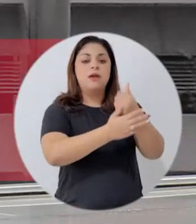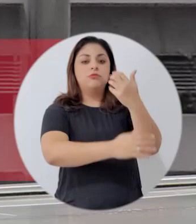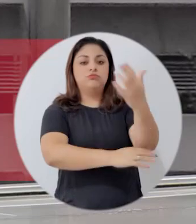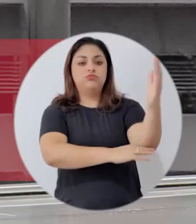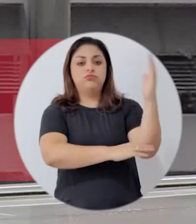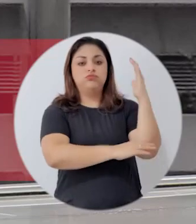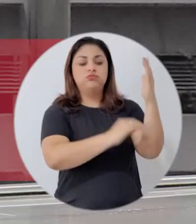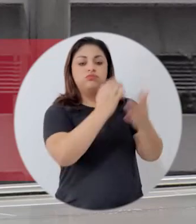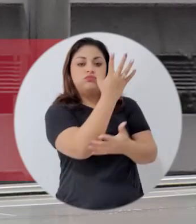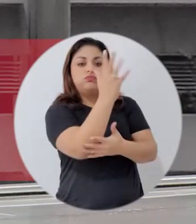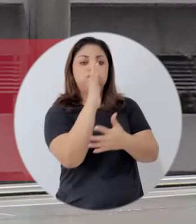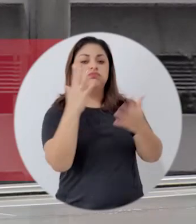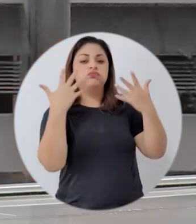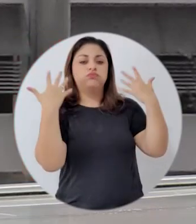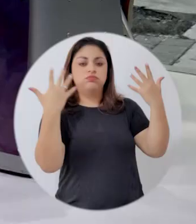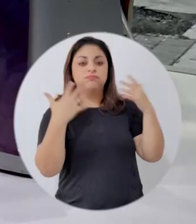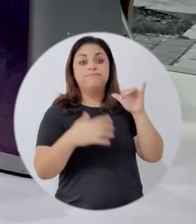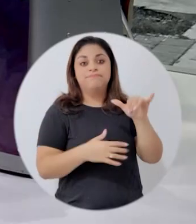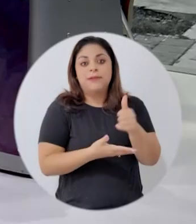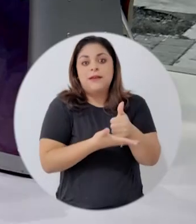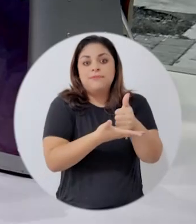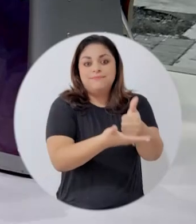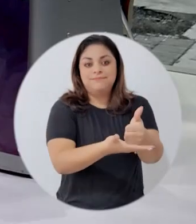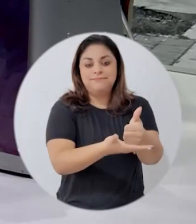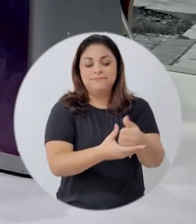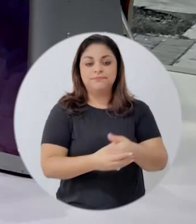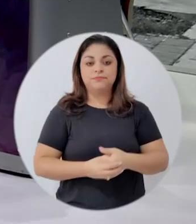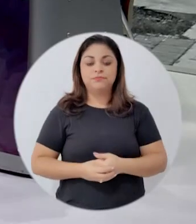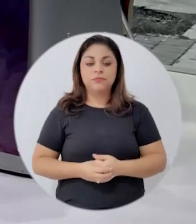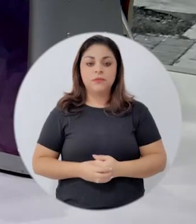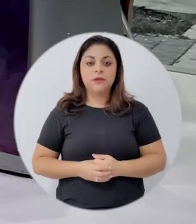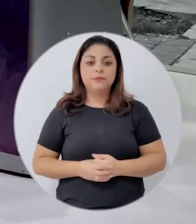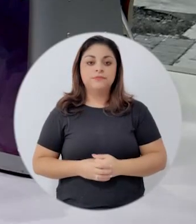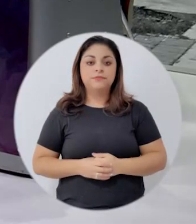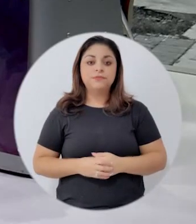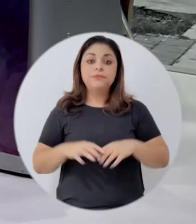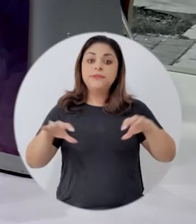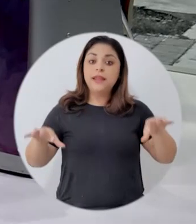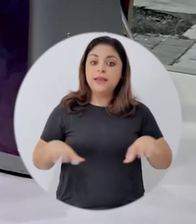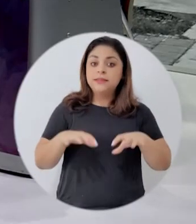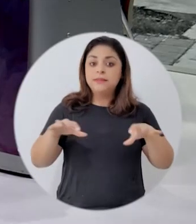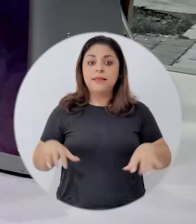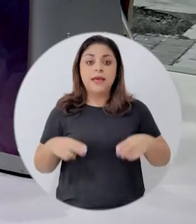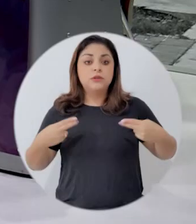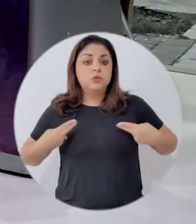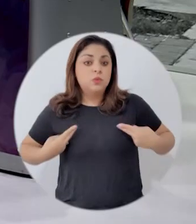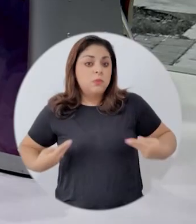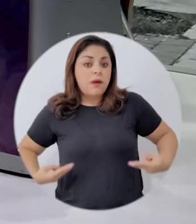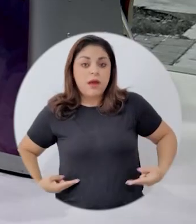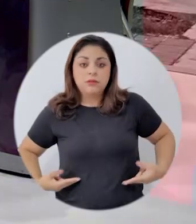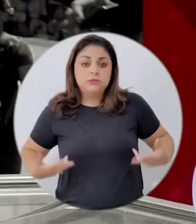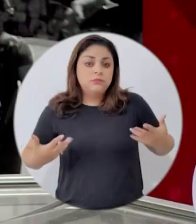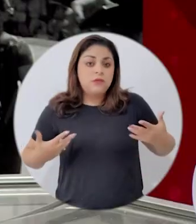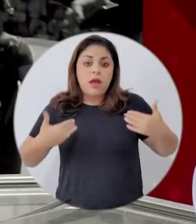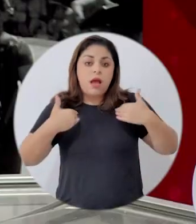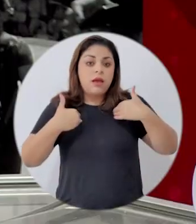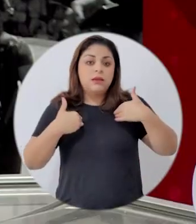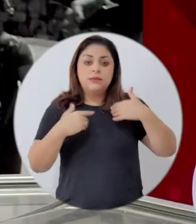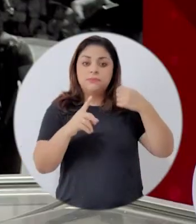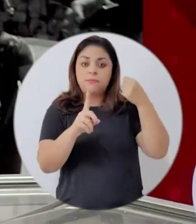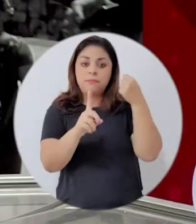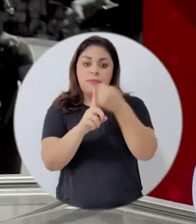sostenible. Importante ese punto que usted menciona. Todas las actividades humanas tienen un impacto en el